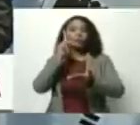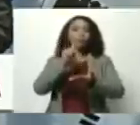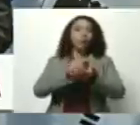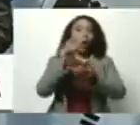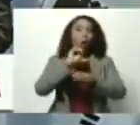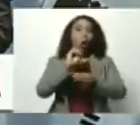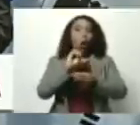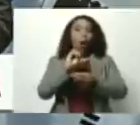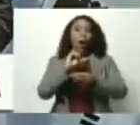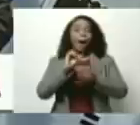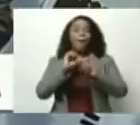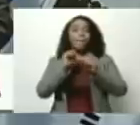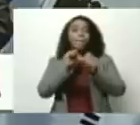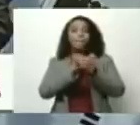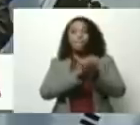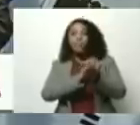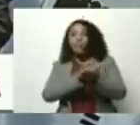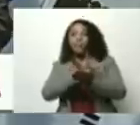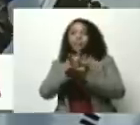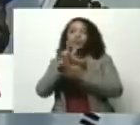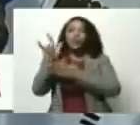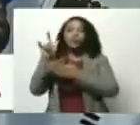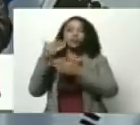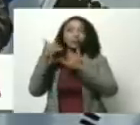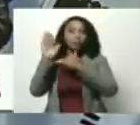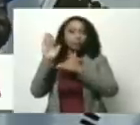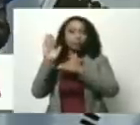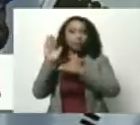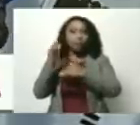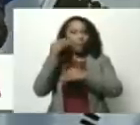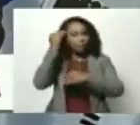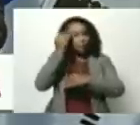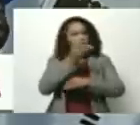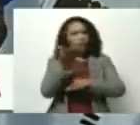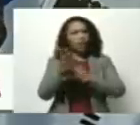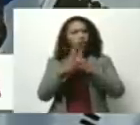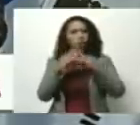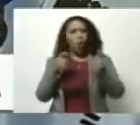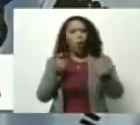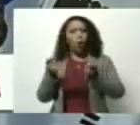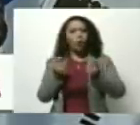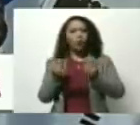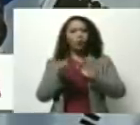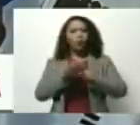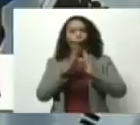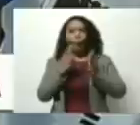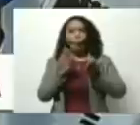se disponían a despegar. Imagínense ustedes que todos los controladores aéreos del mundo